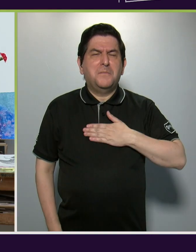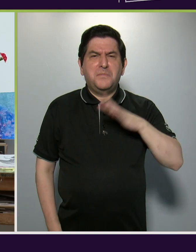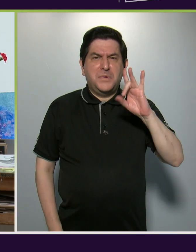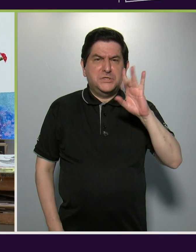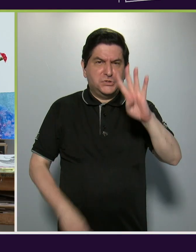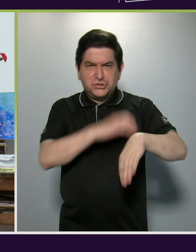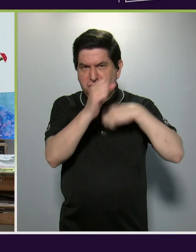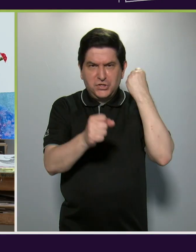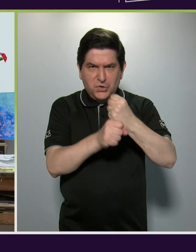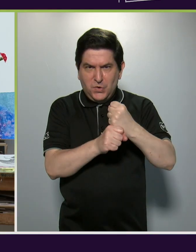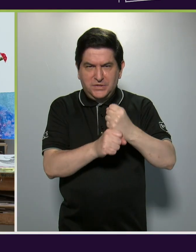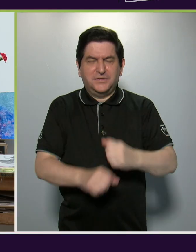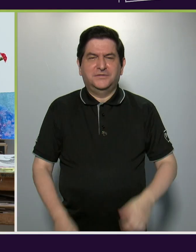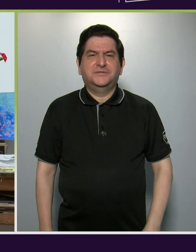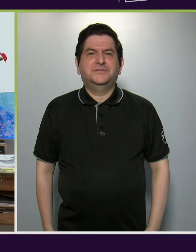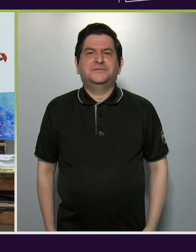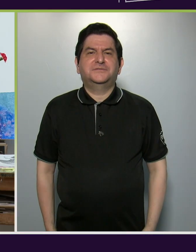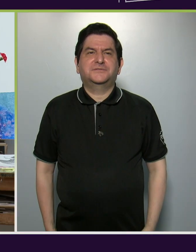años,